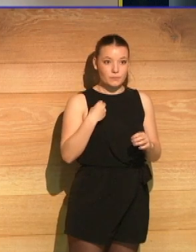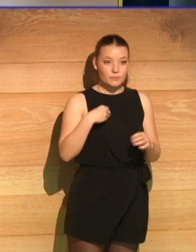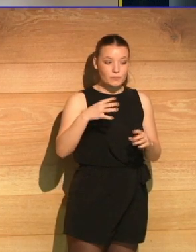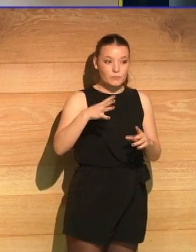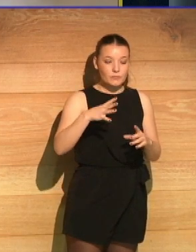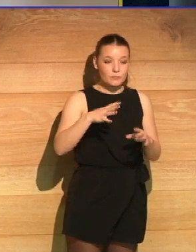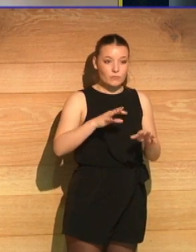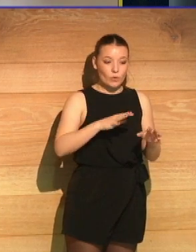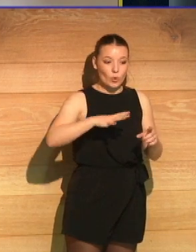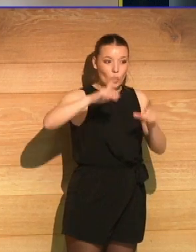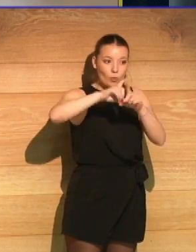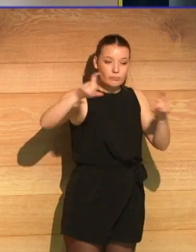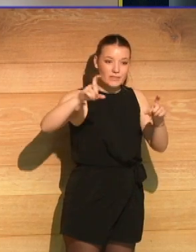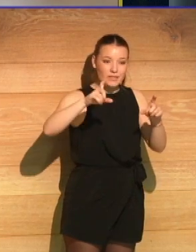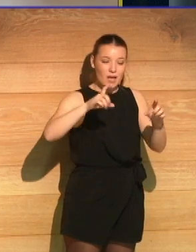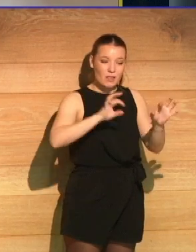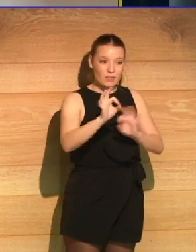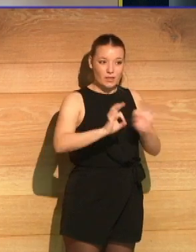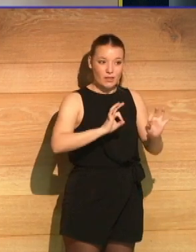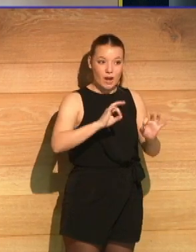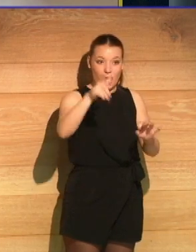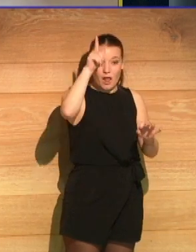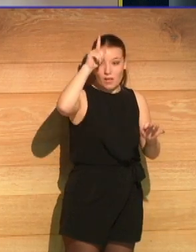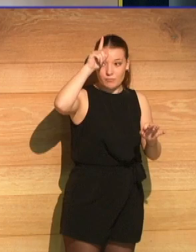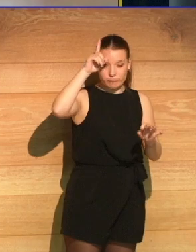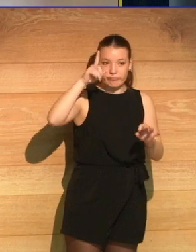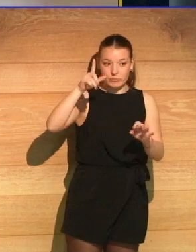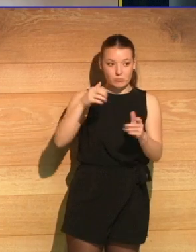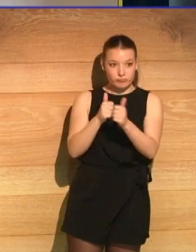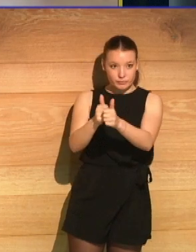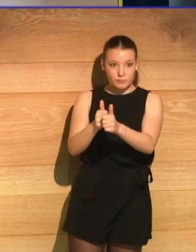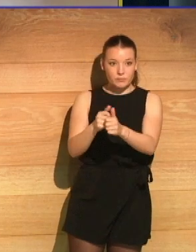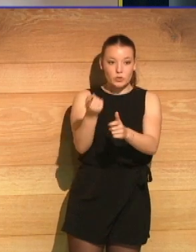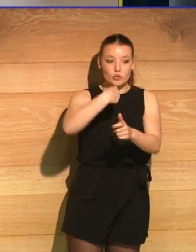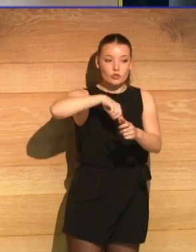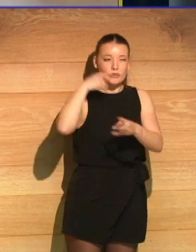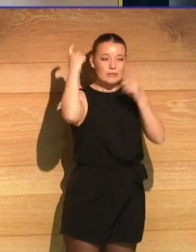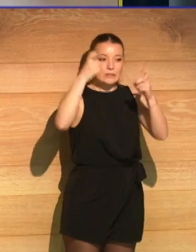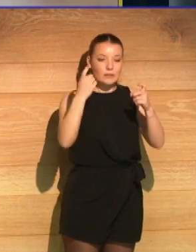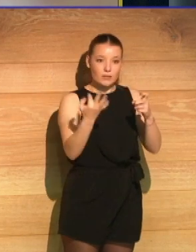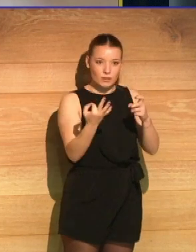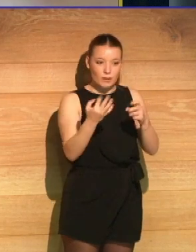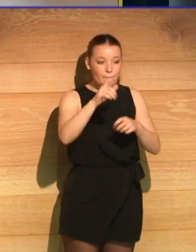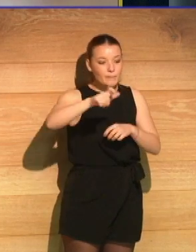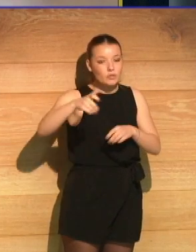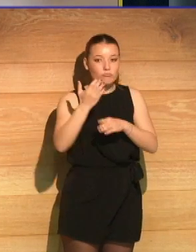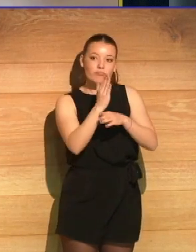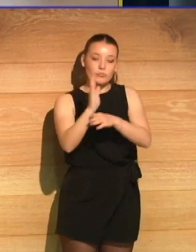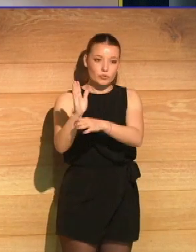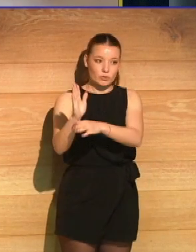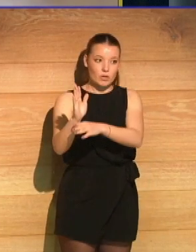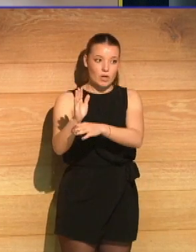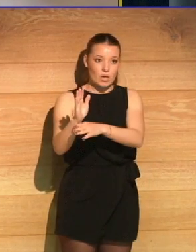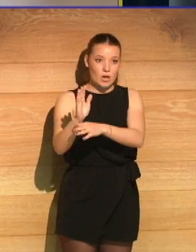Protocol. Y en este proyecto básicamente lo que queríamos hacer era mostrar a la gente, primero, rincones del